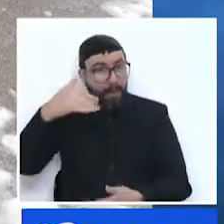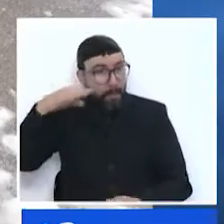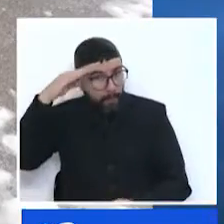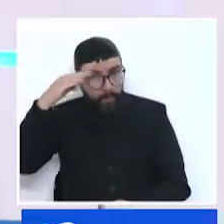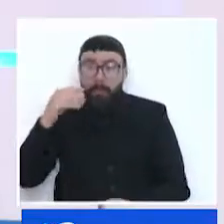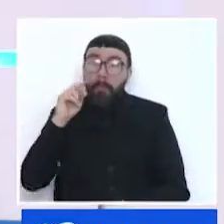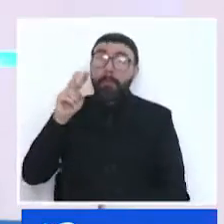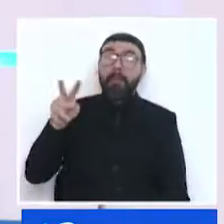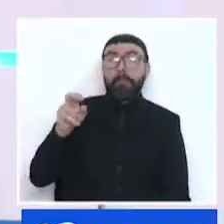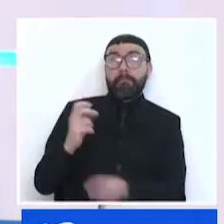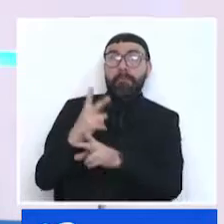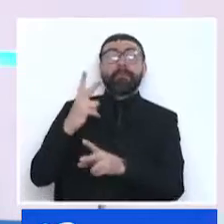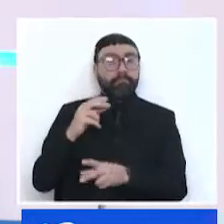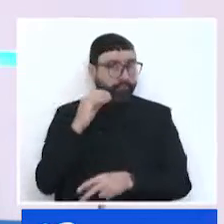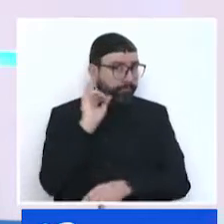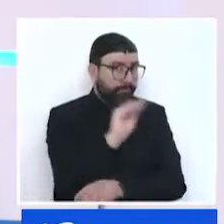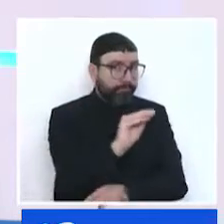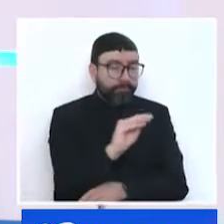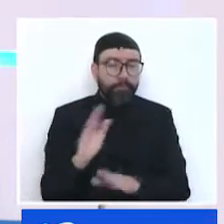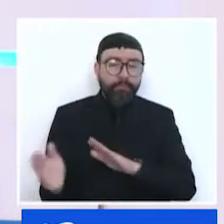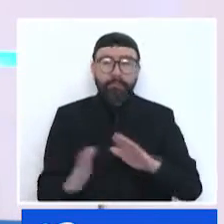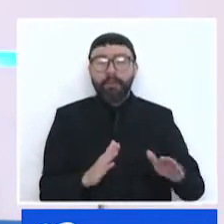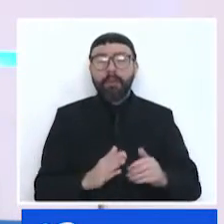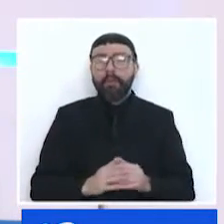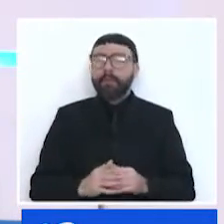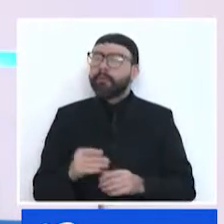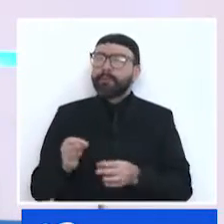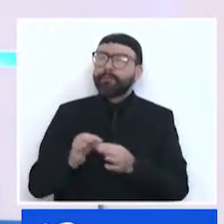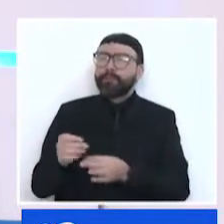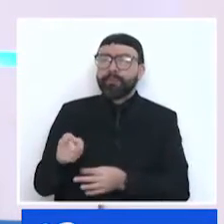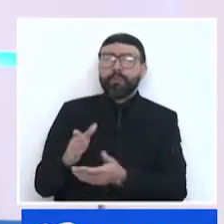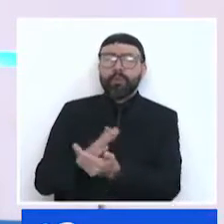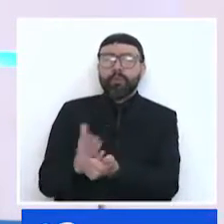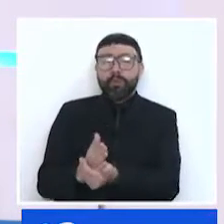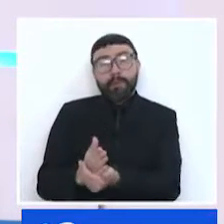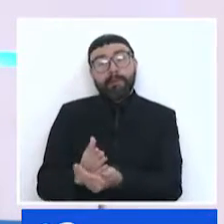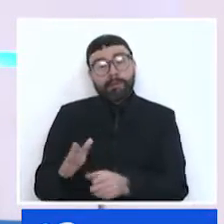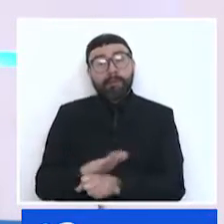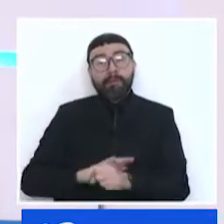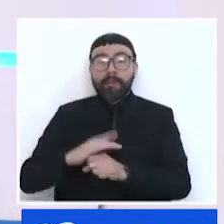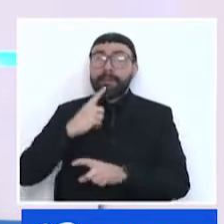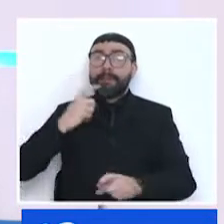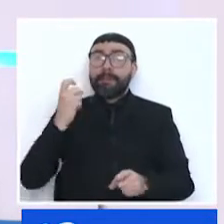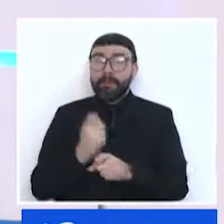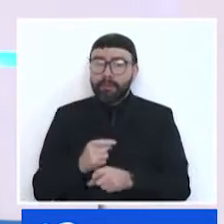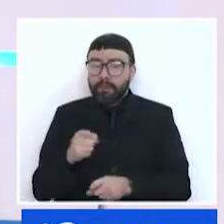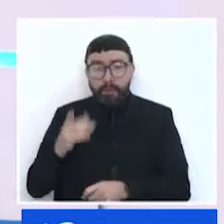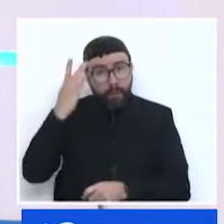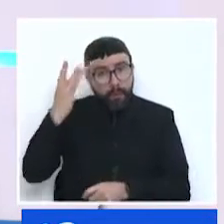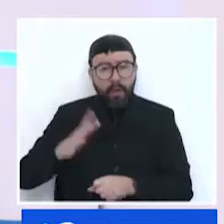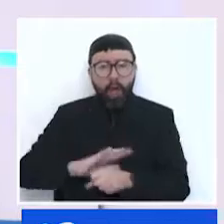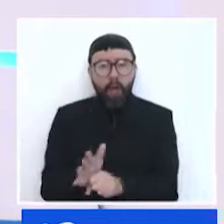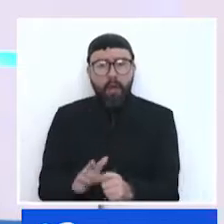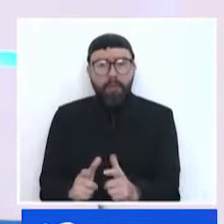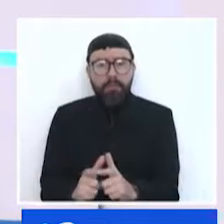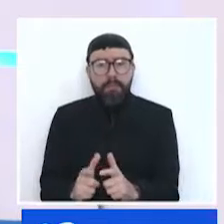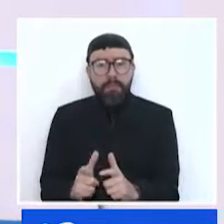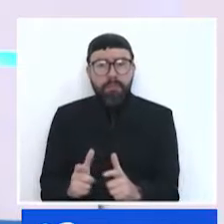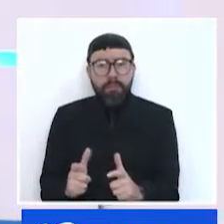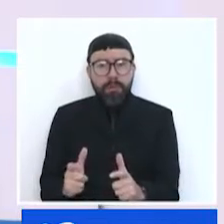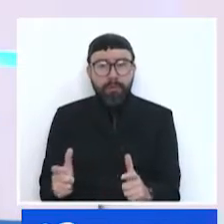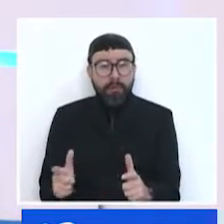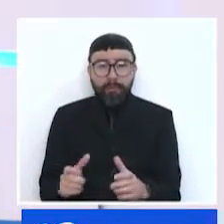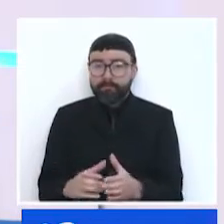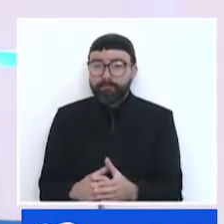Metropolitana. La situación del municipio de La Dorada en Caldas es supremamente delicada por el aumento de casos de COVID-19 y cero camas